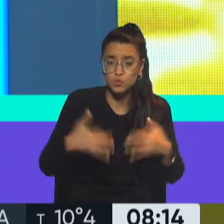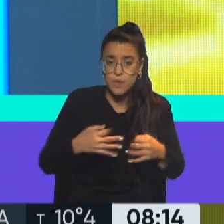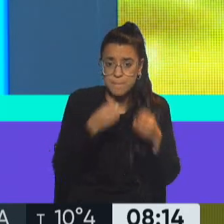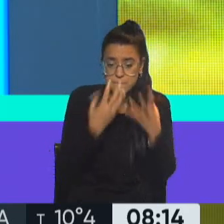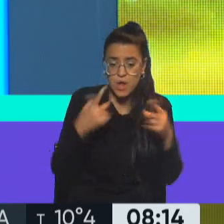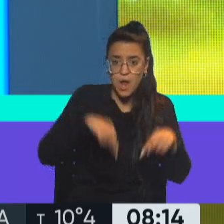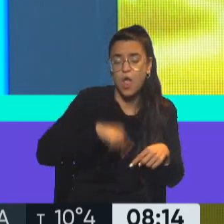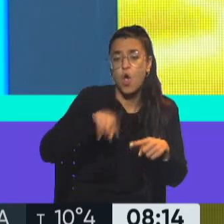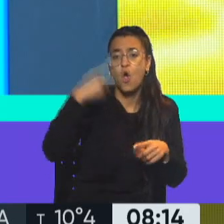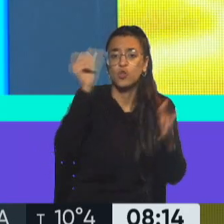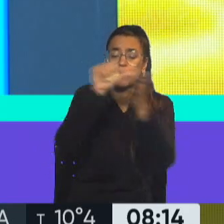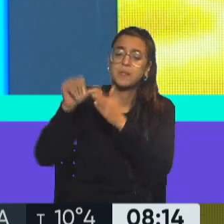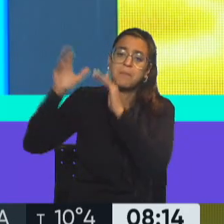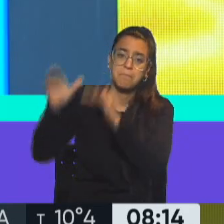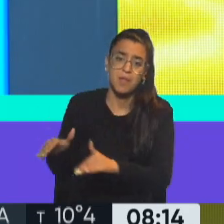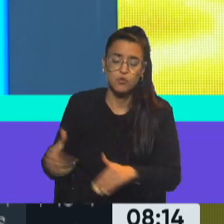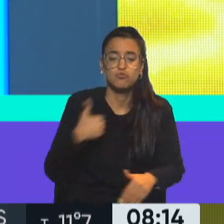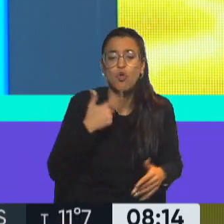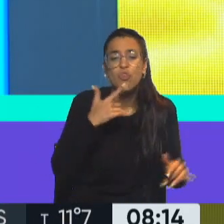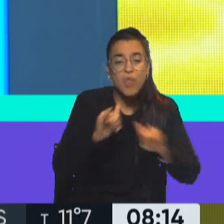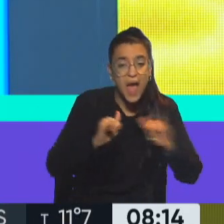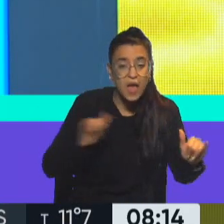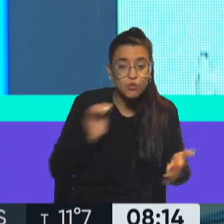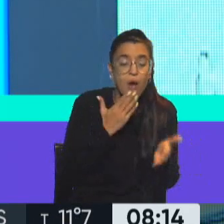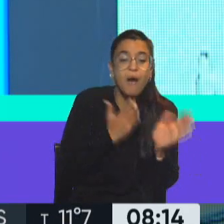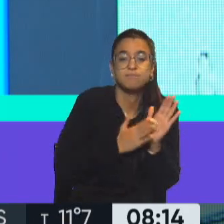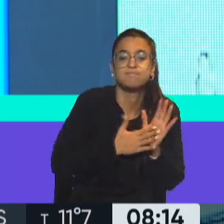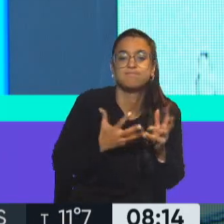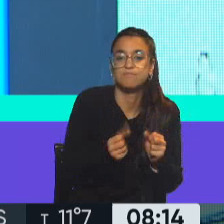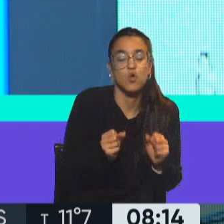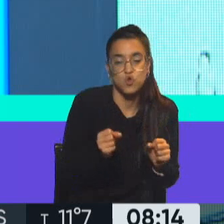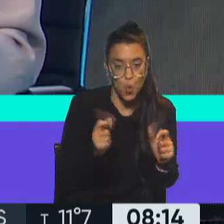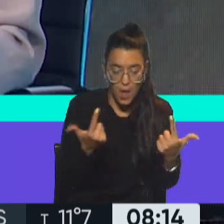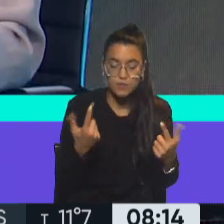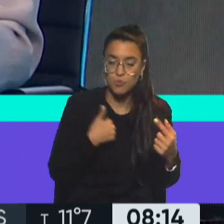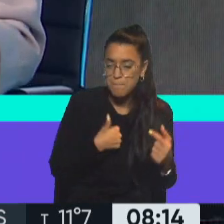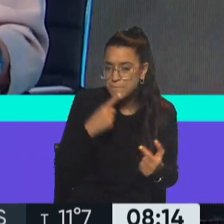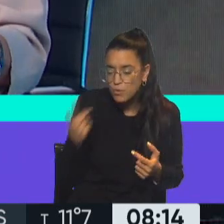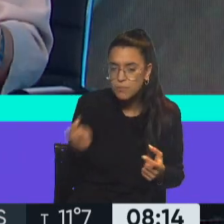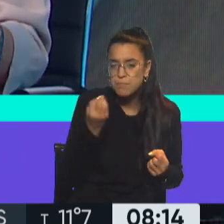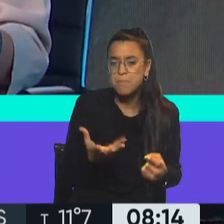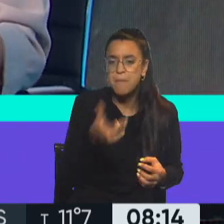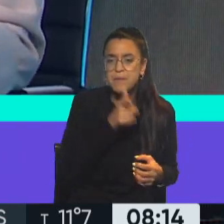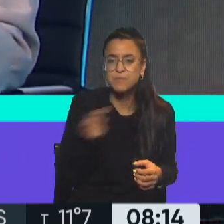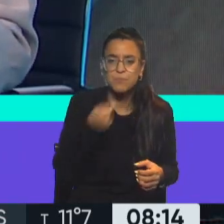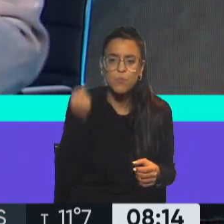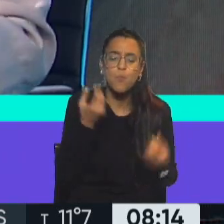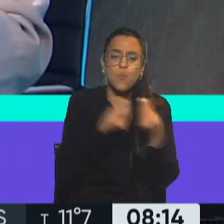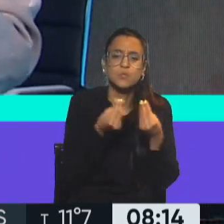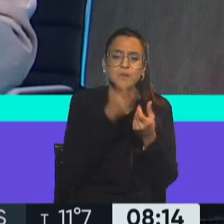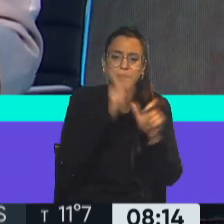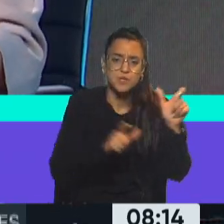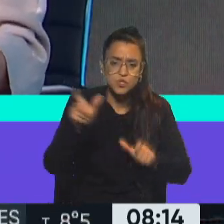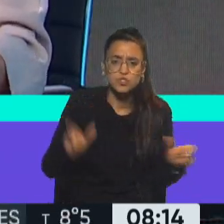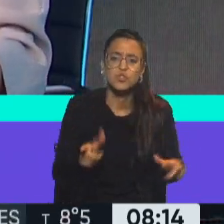mejor aquí que en otros lugares. No tengo datos para respaldar lo que digo. A ver, pregunto porque me parece que es importante. Mucha gente se está quejando porque ha